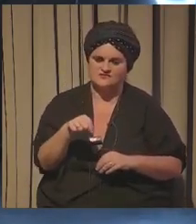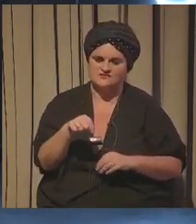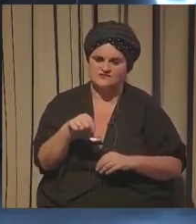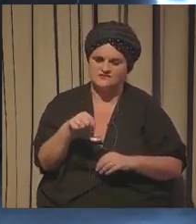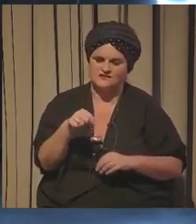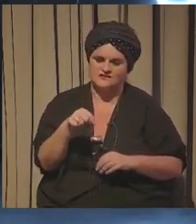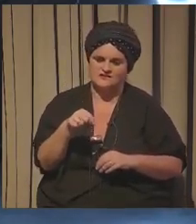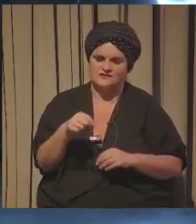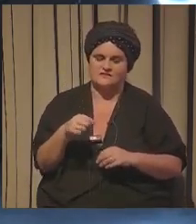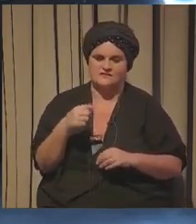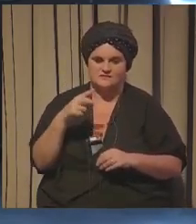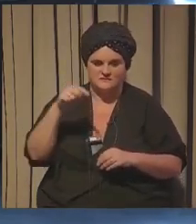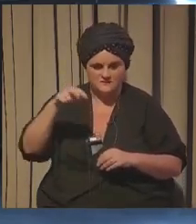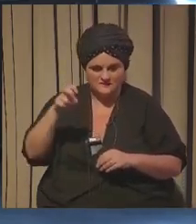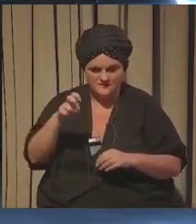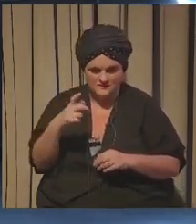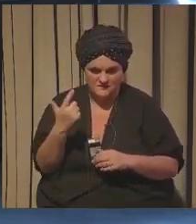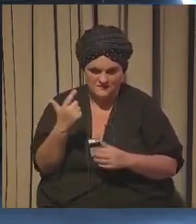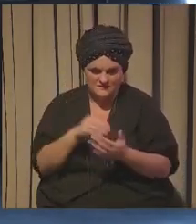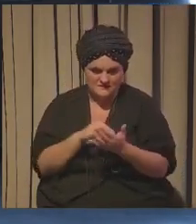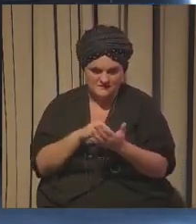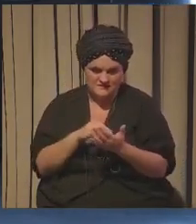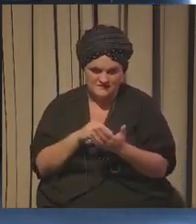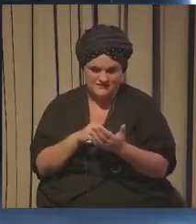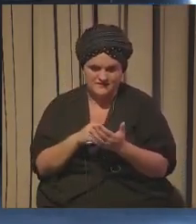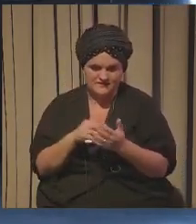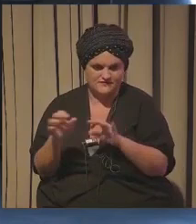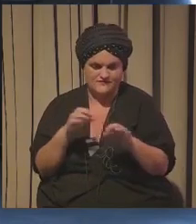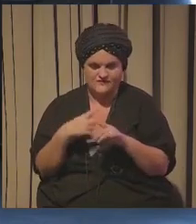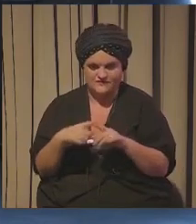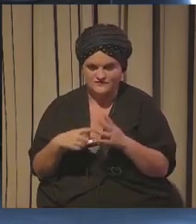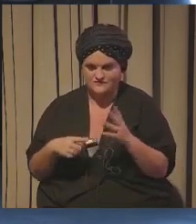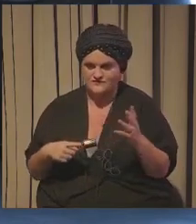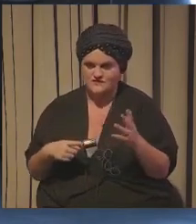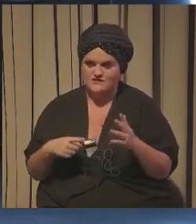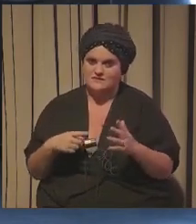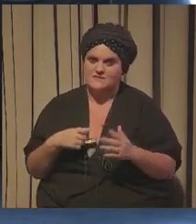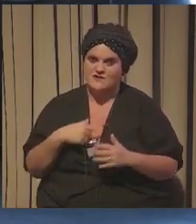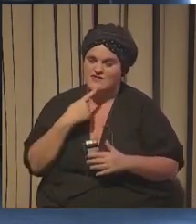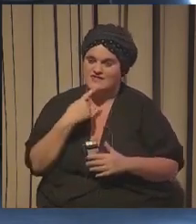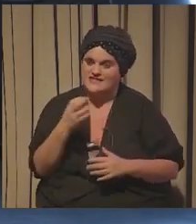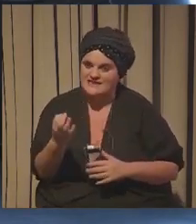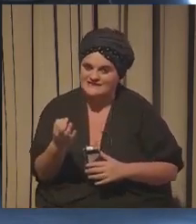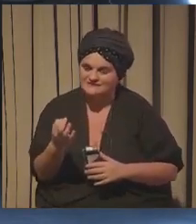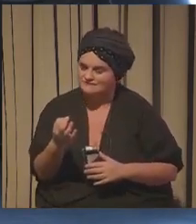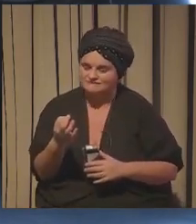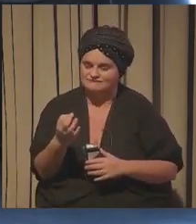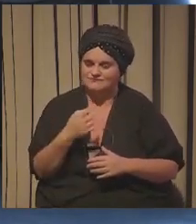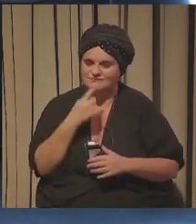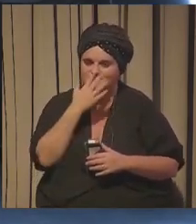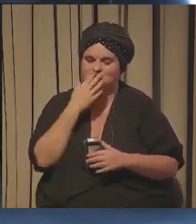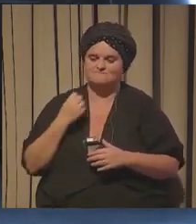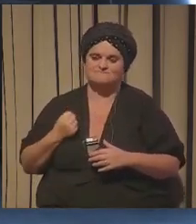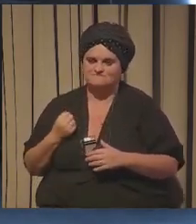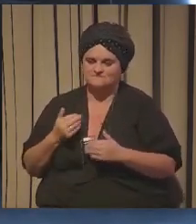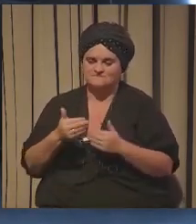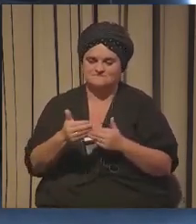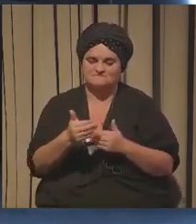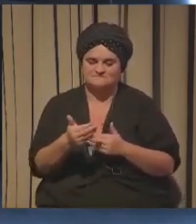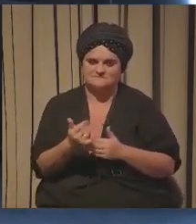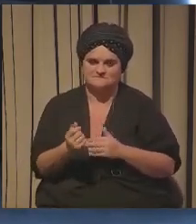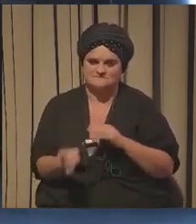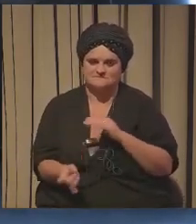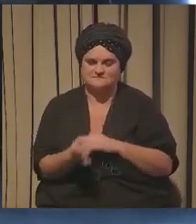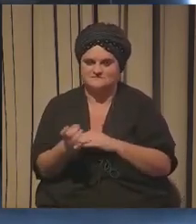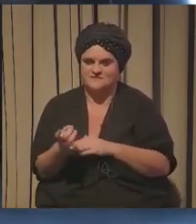lata, nos vais a tener más cerca con más cosas y no os podemos adelantar cuáles, pero serán pronto y esperemos seguir teniendo